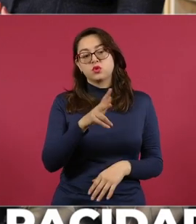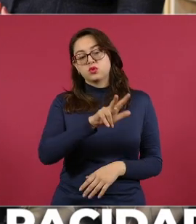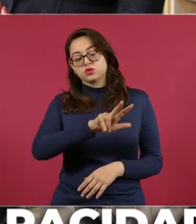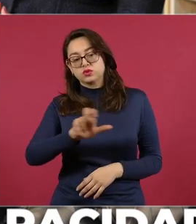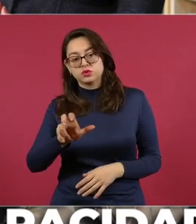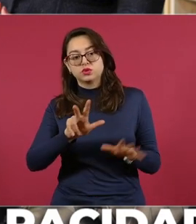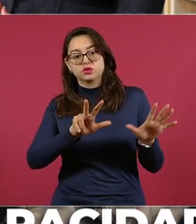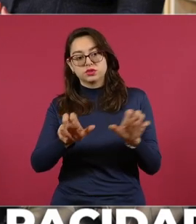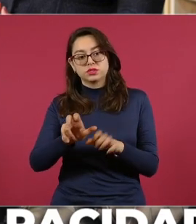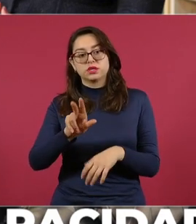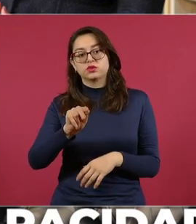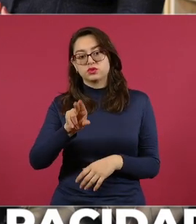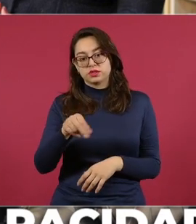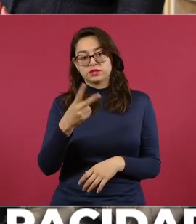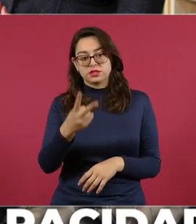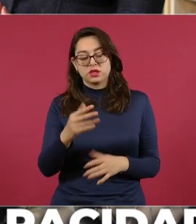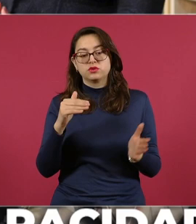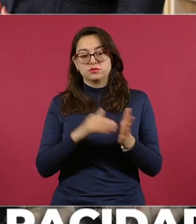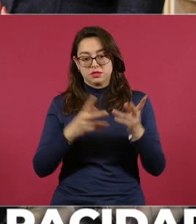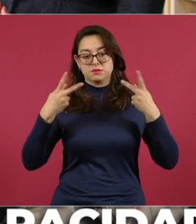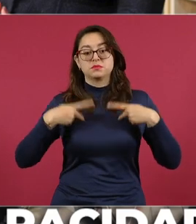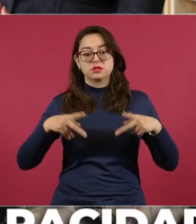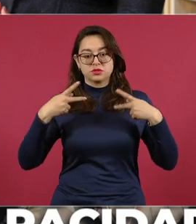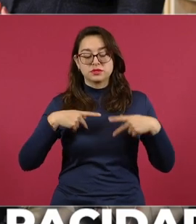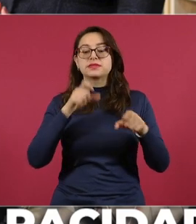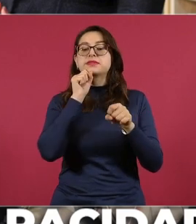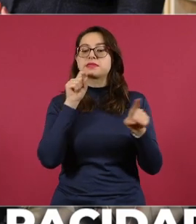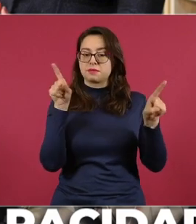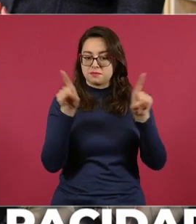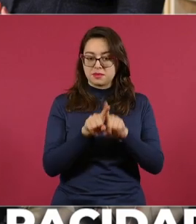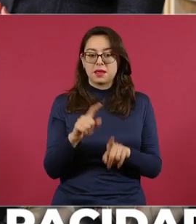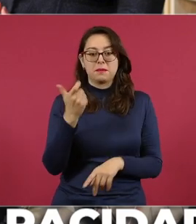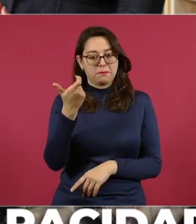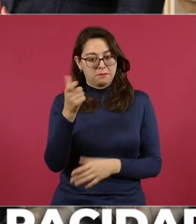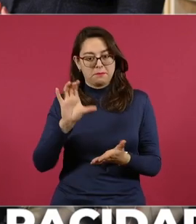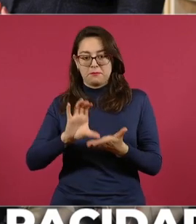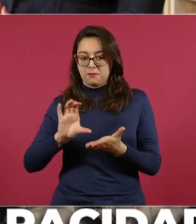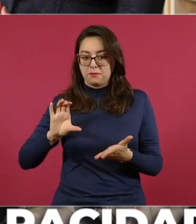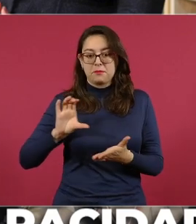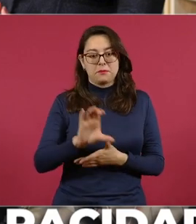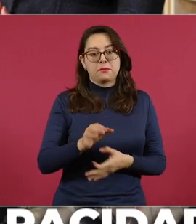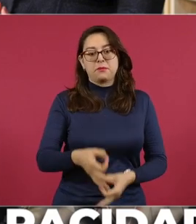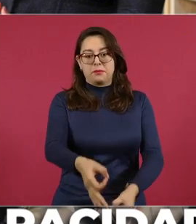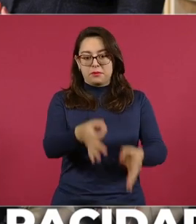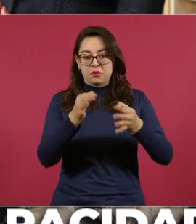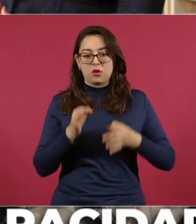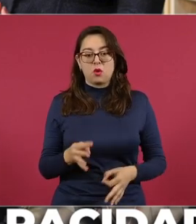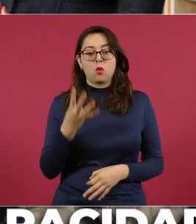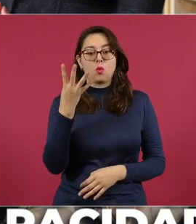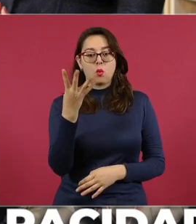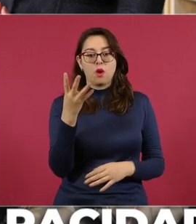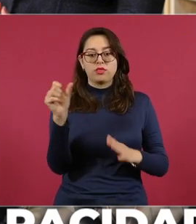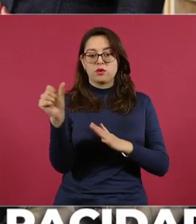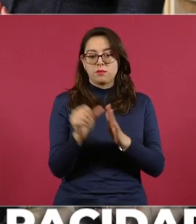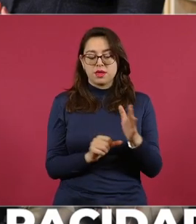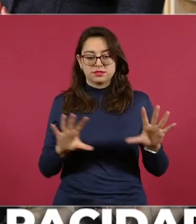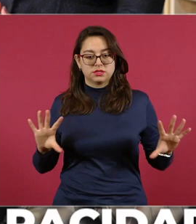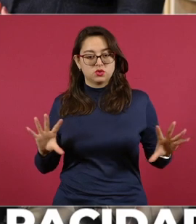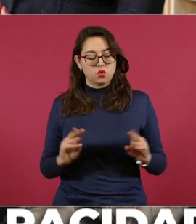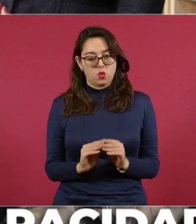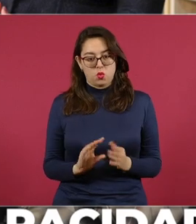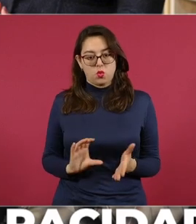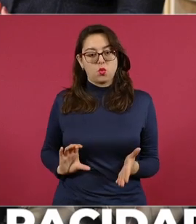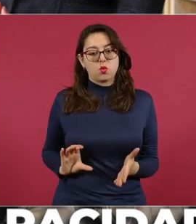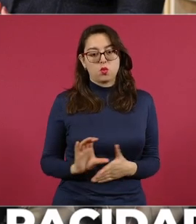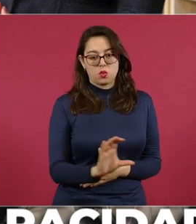1.482.000 beneficiarios recibirán este pago adelantado por concepto de estos dos bimestres. La inversión social anual